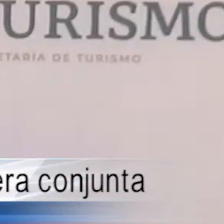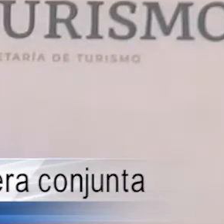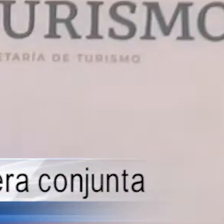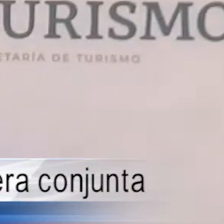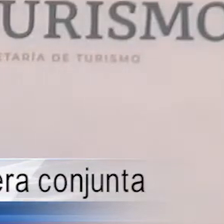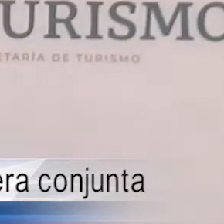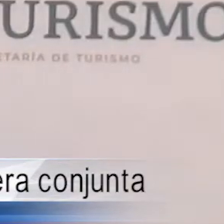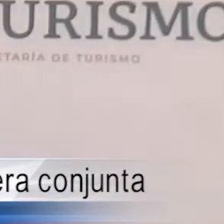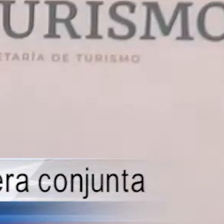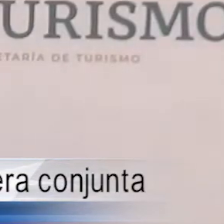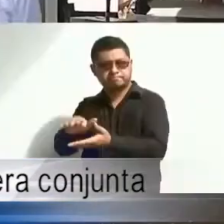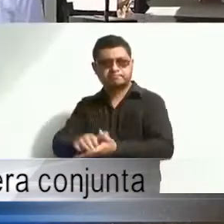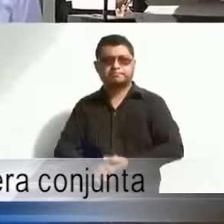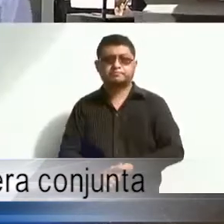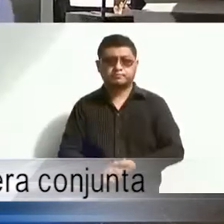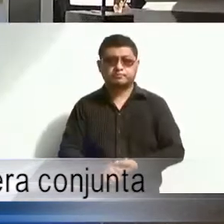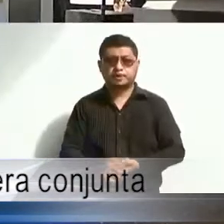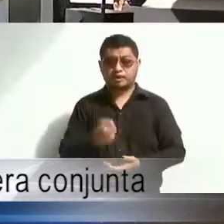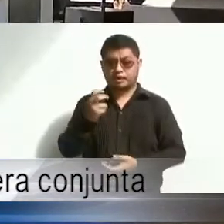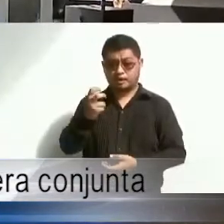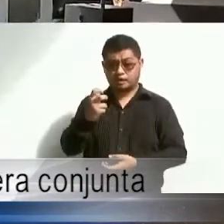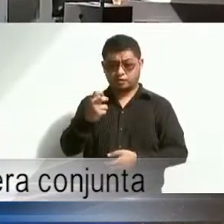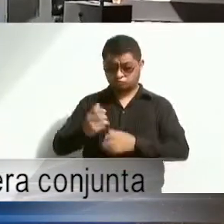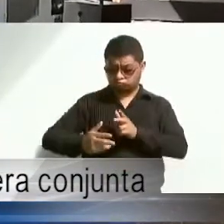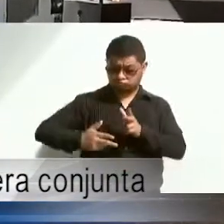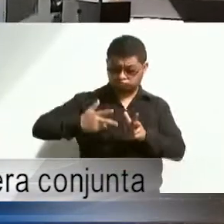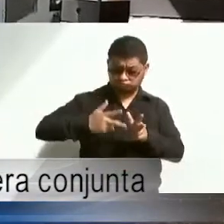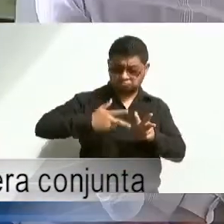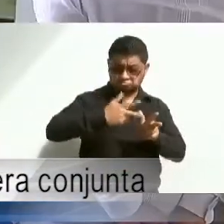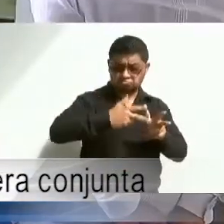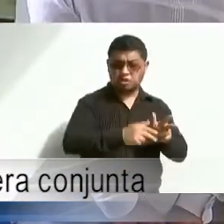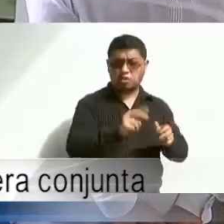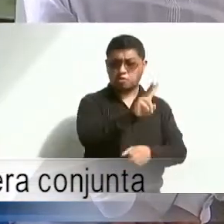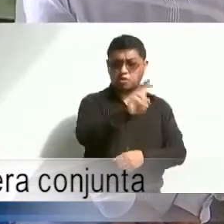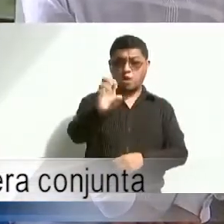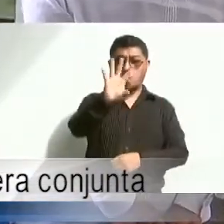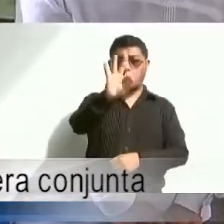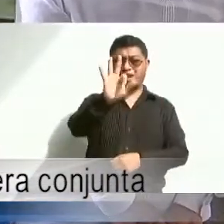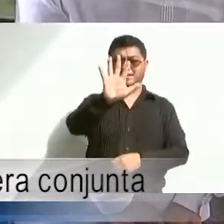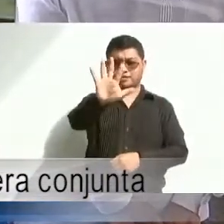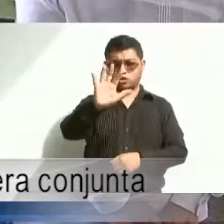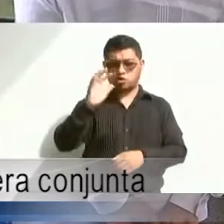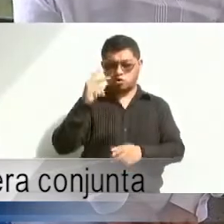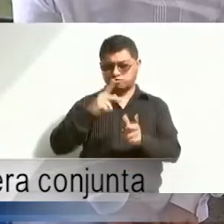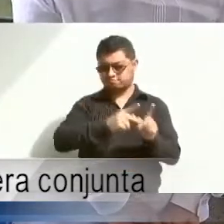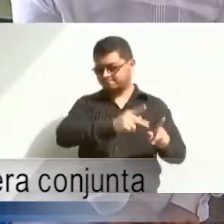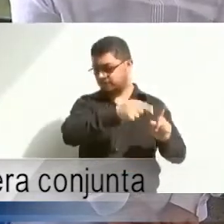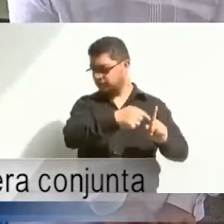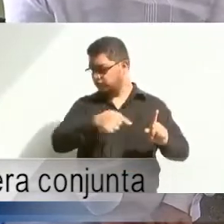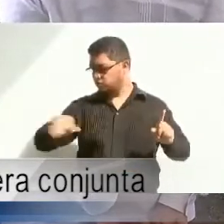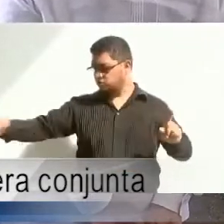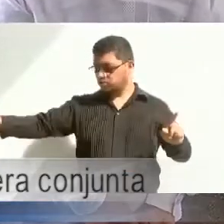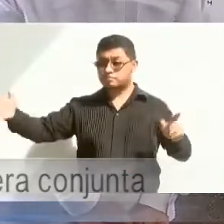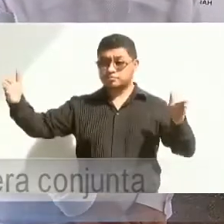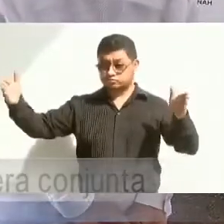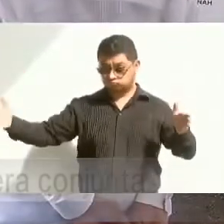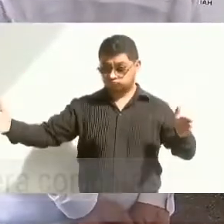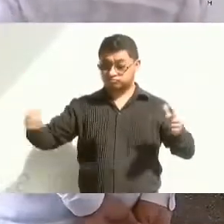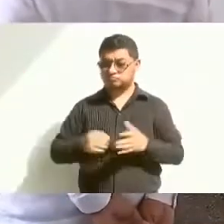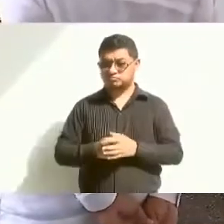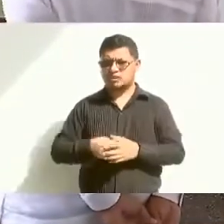Andrés Manuel López Obrador, al encabezar junto con el jefe del Ejecutivo Federal de la Supervisión de las Obras del Tren Maya en el tramo